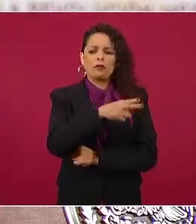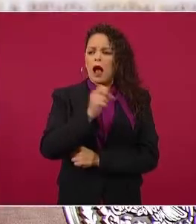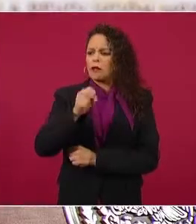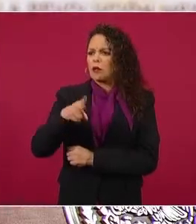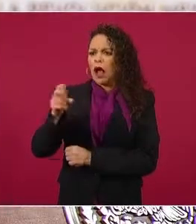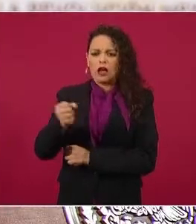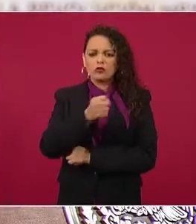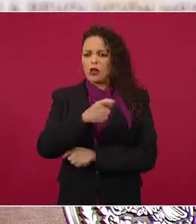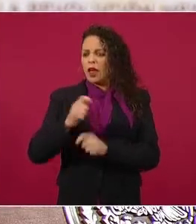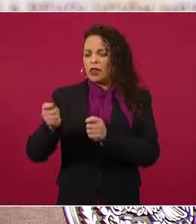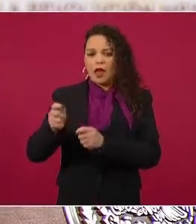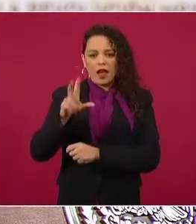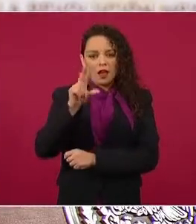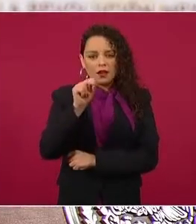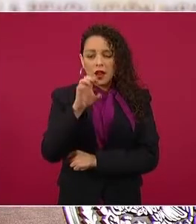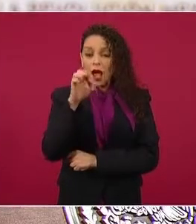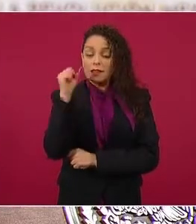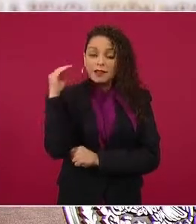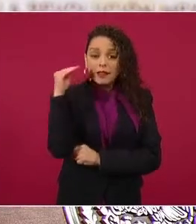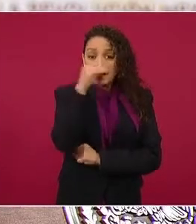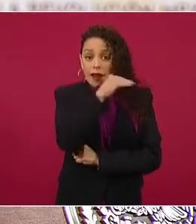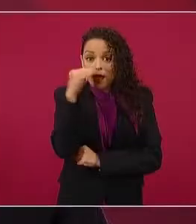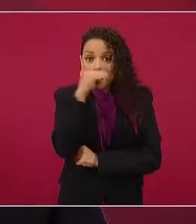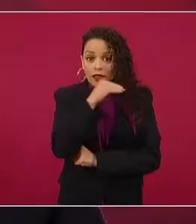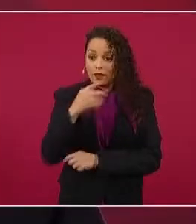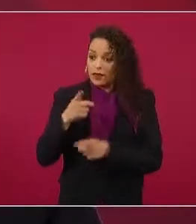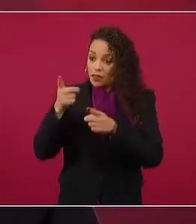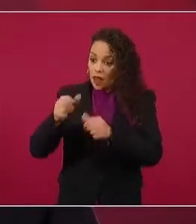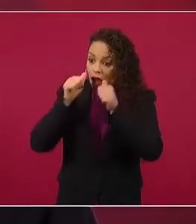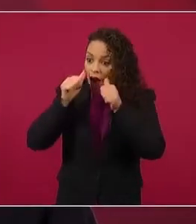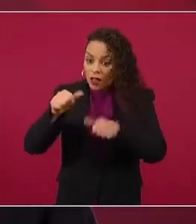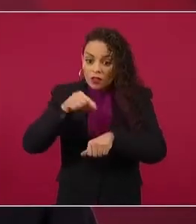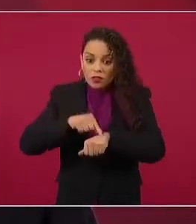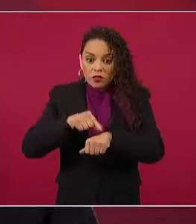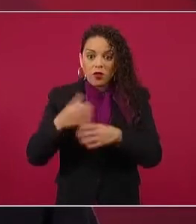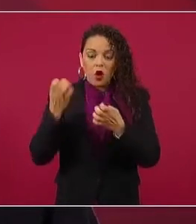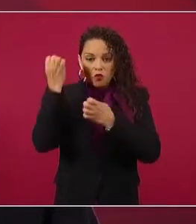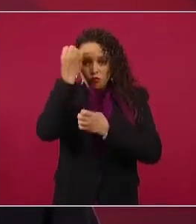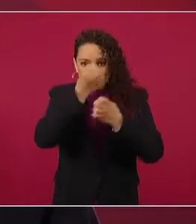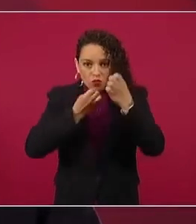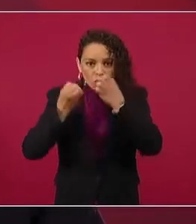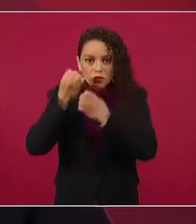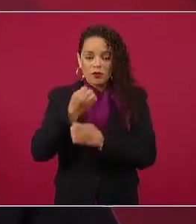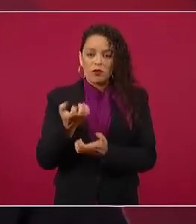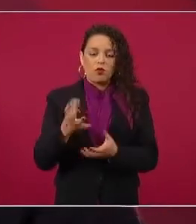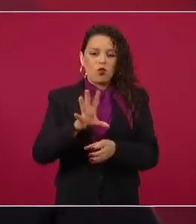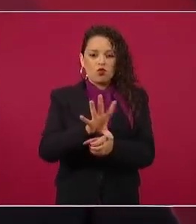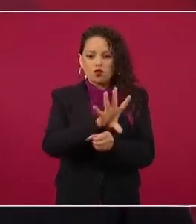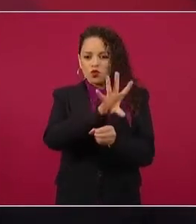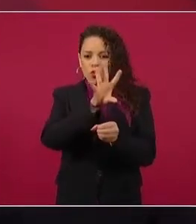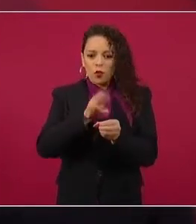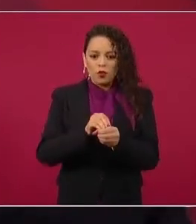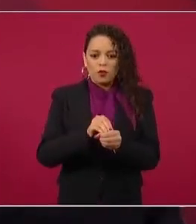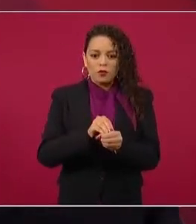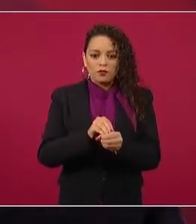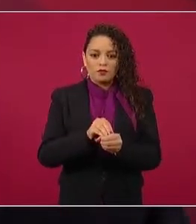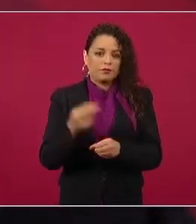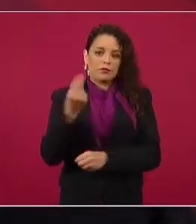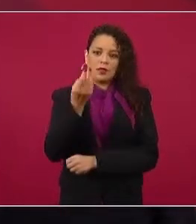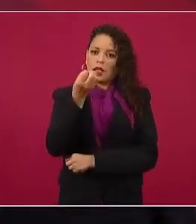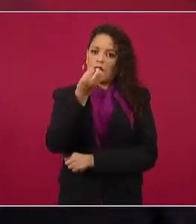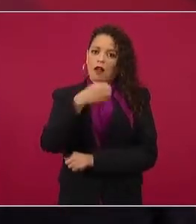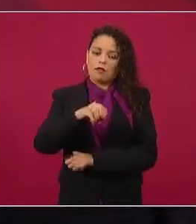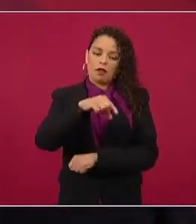gratuita la atención médica, los estudios, todos los medicamentos, pues requerimos de todos los